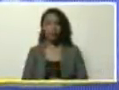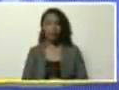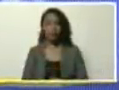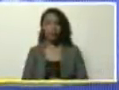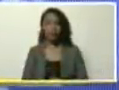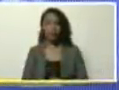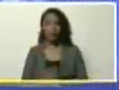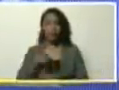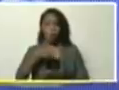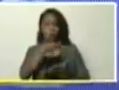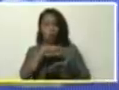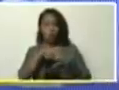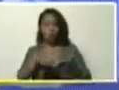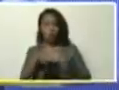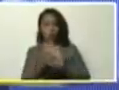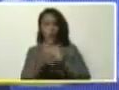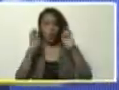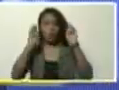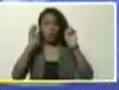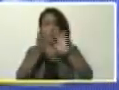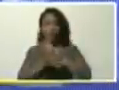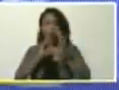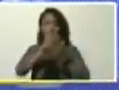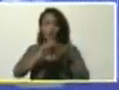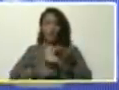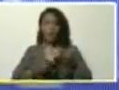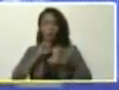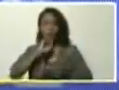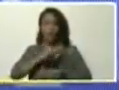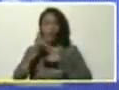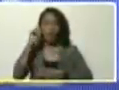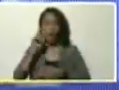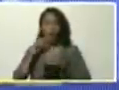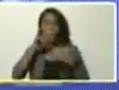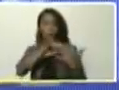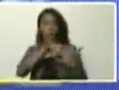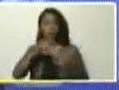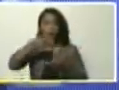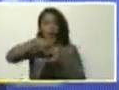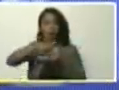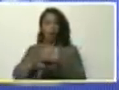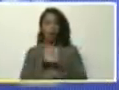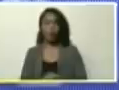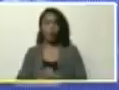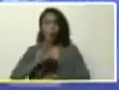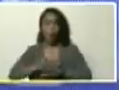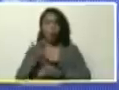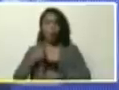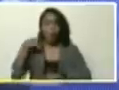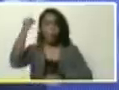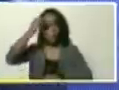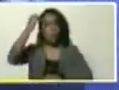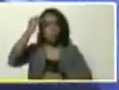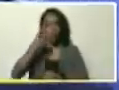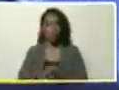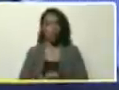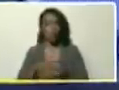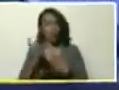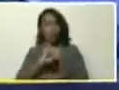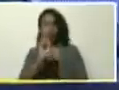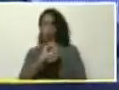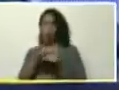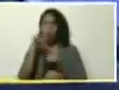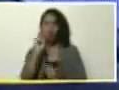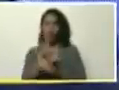Leo estos extractos de los informes históricos de la batalla de Carabobo porque creo que no